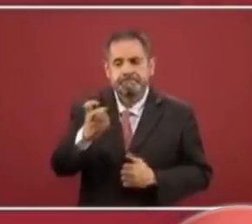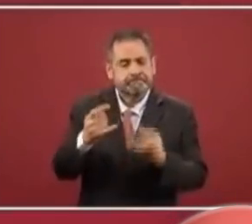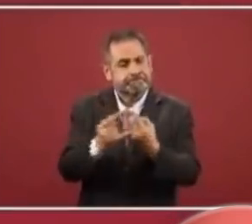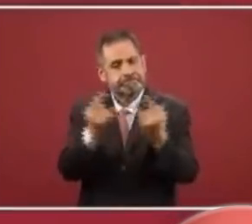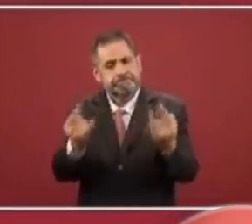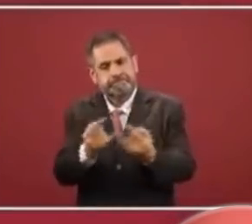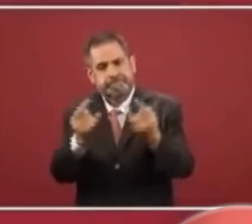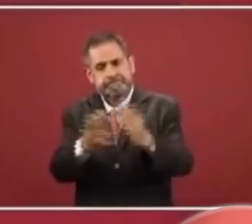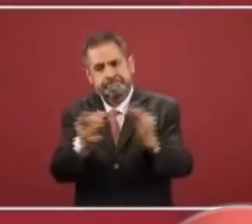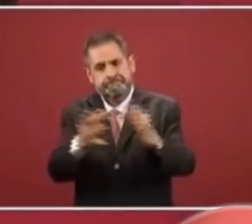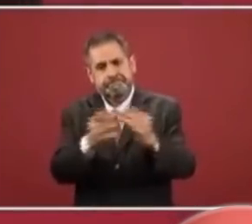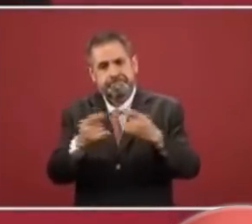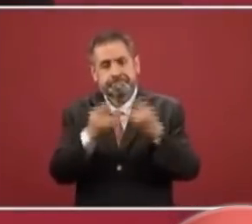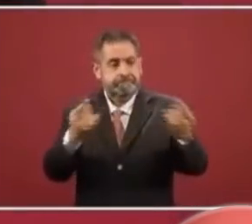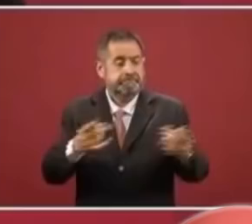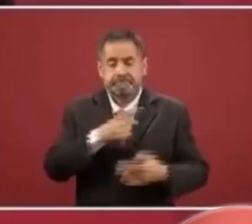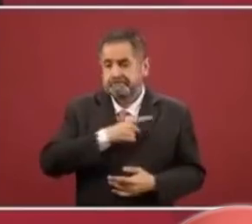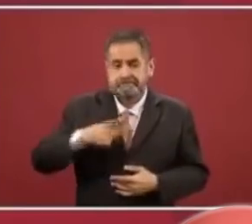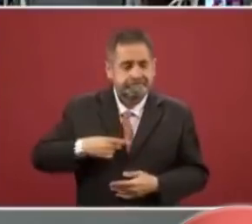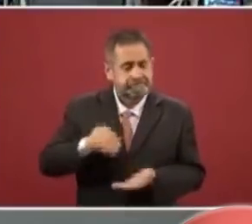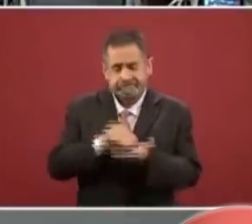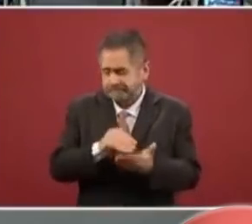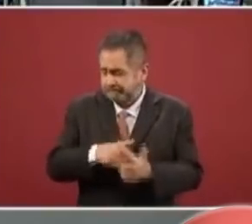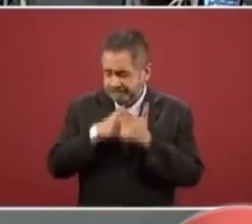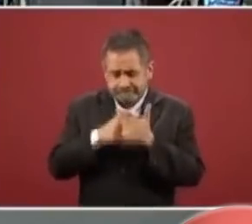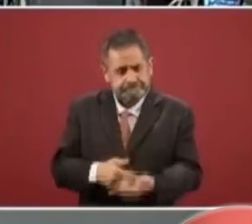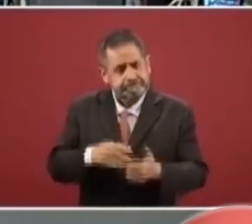por eso todo esto de la historia tenemos que seguir insistiendo.